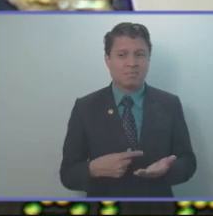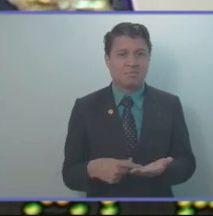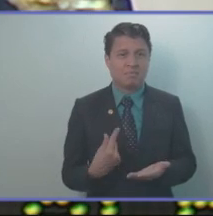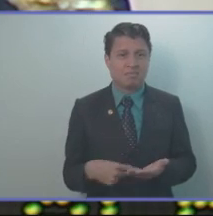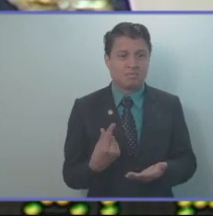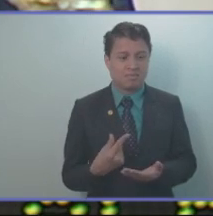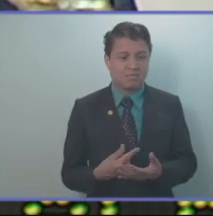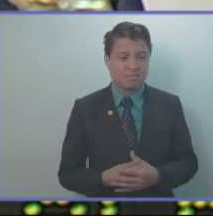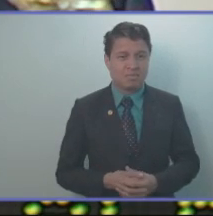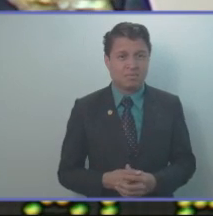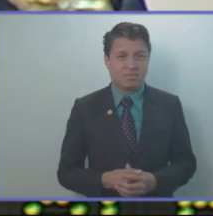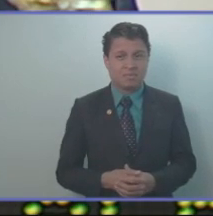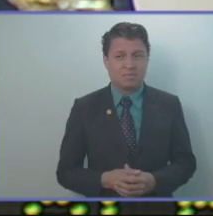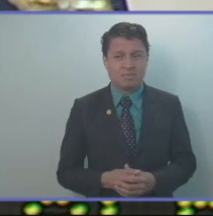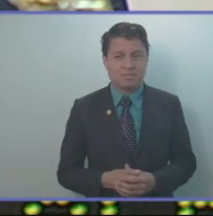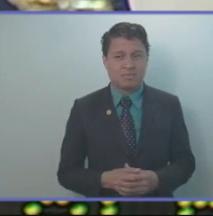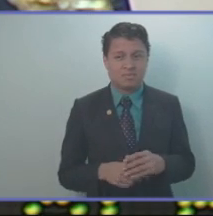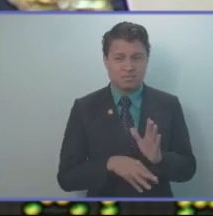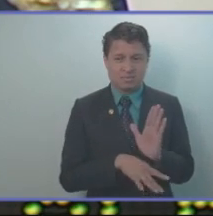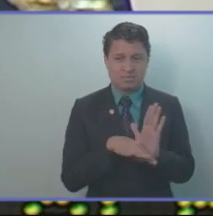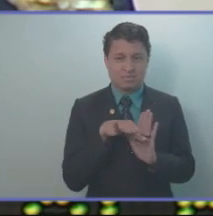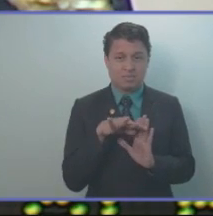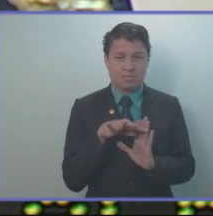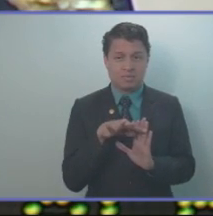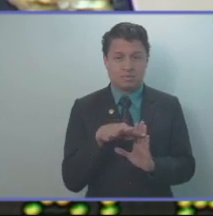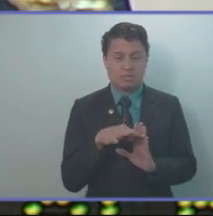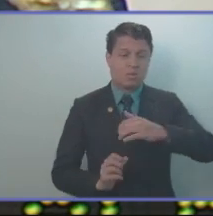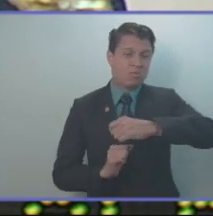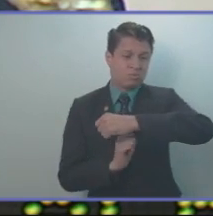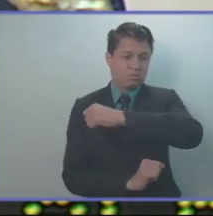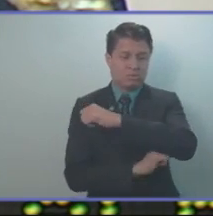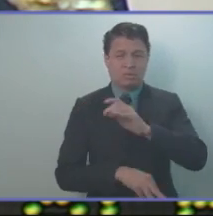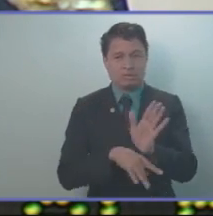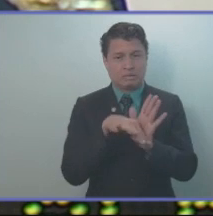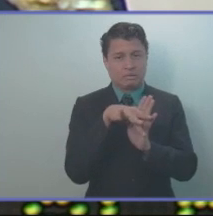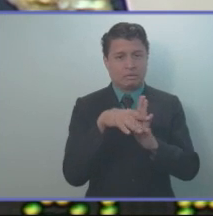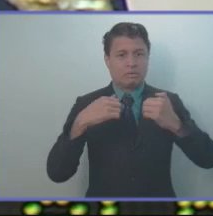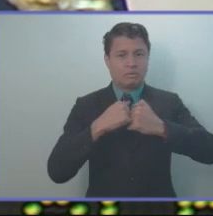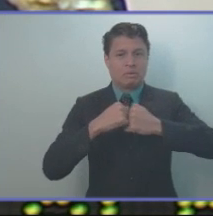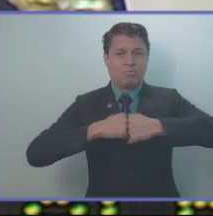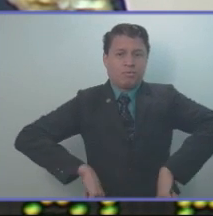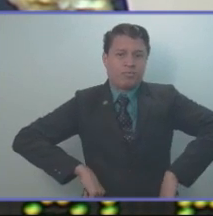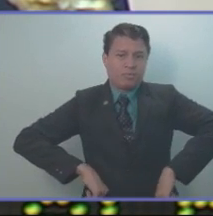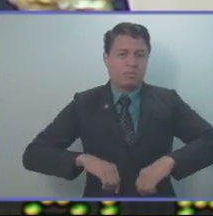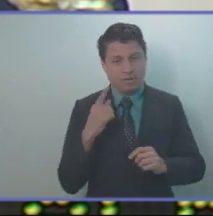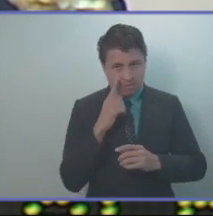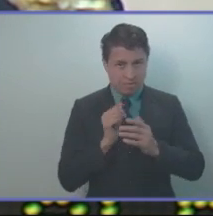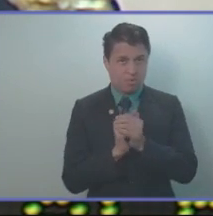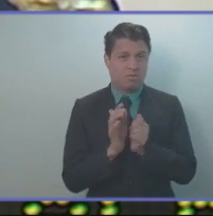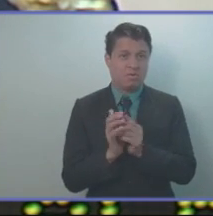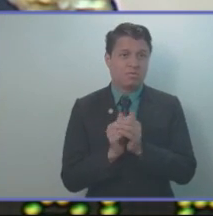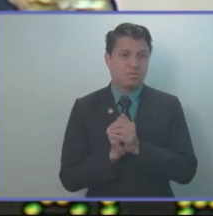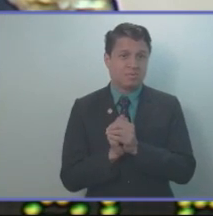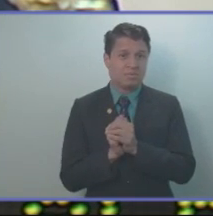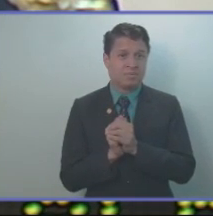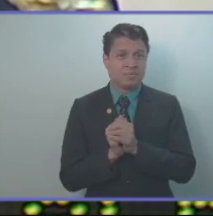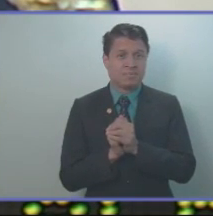hay inundaciones, se destruyen puentes y hay una gran cantidad de problemas simplemente porque